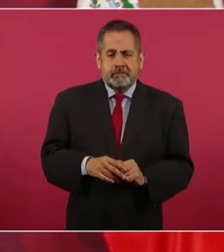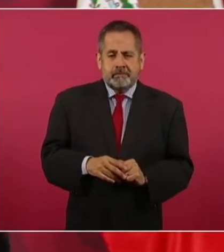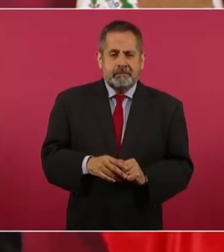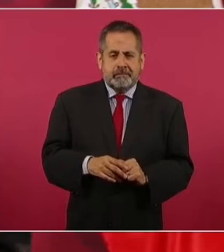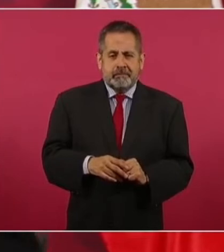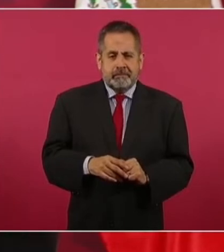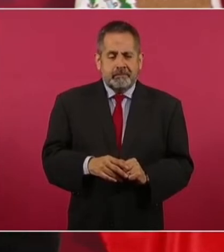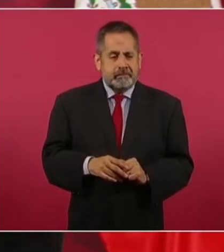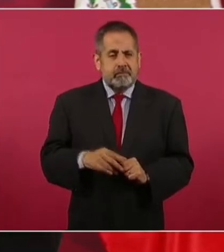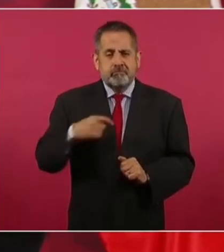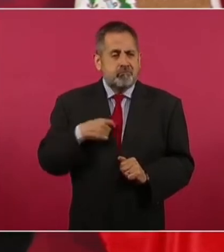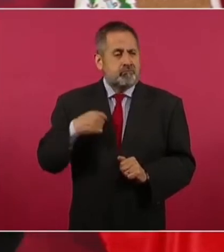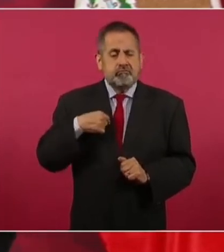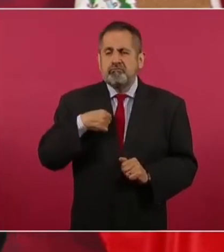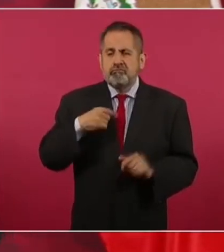Y donde quiera que voy,